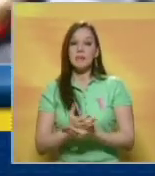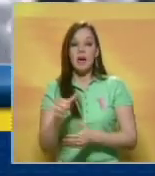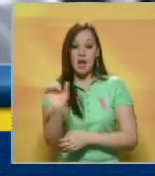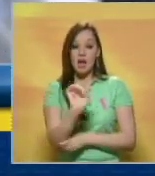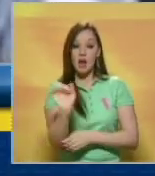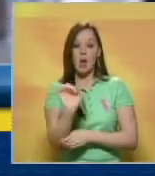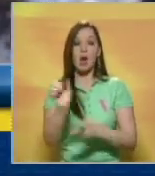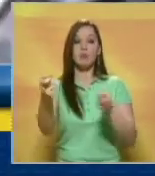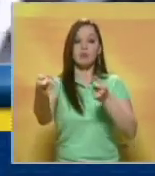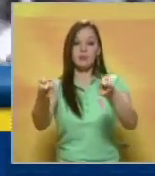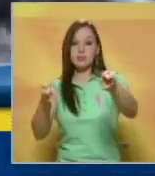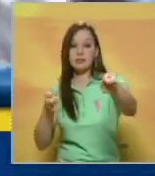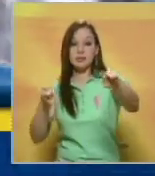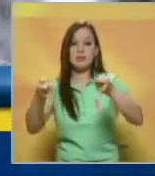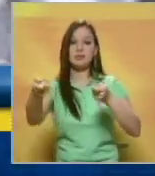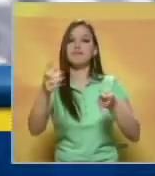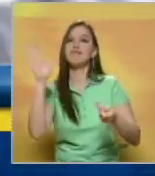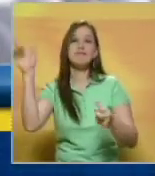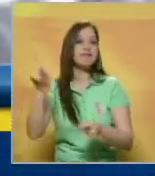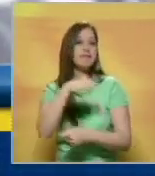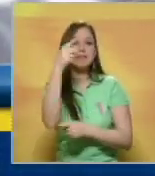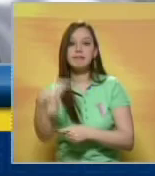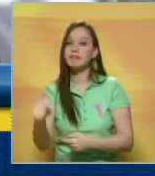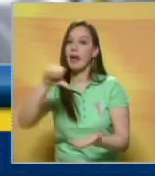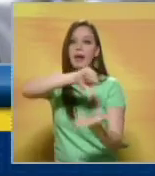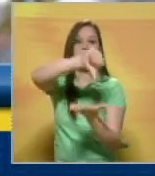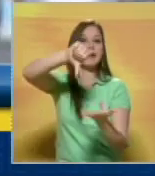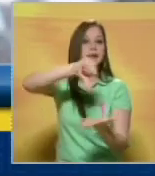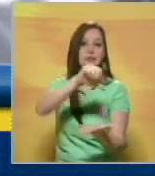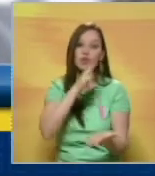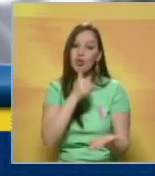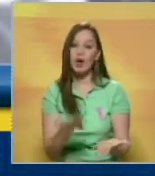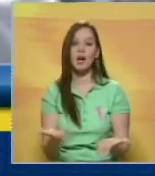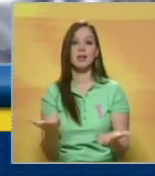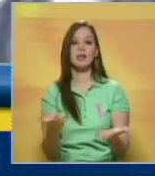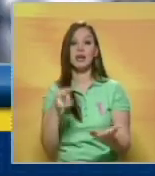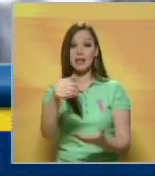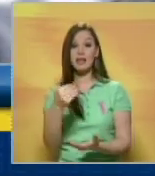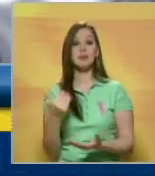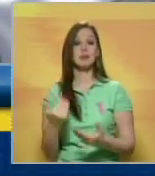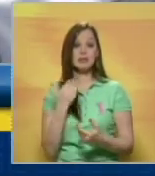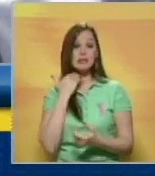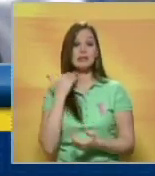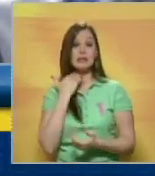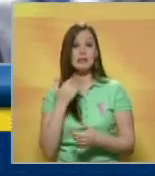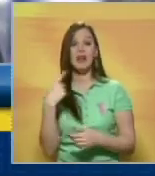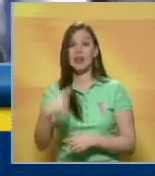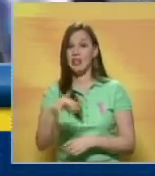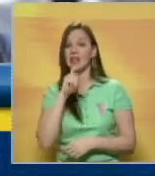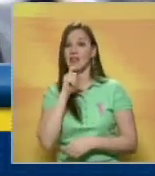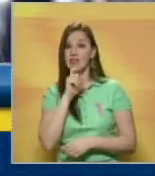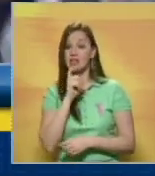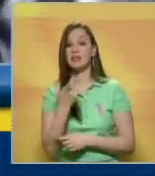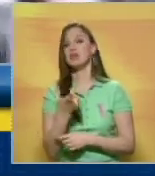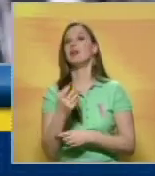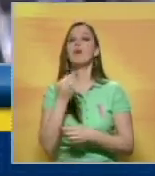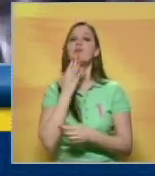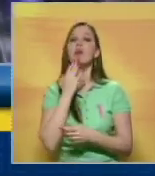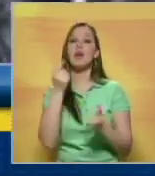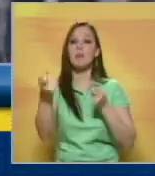vehículos de carga pesada, situación esta que además preocupa al sector agrícola, puesto que esto pudiera incidir de manera negativa en la